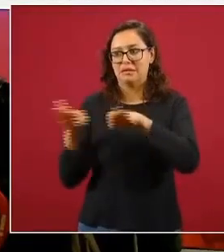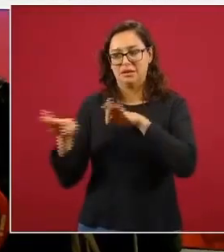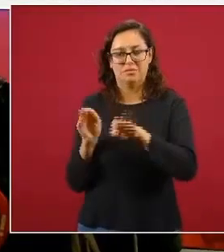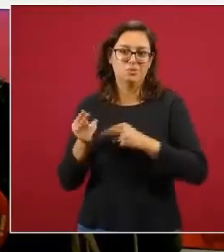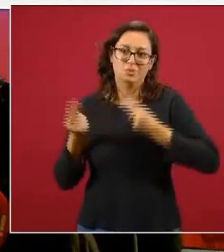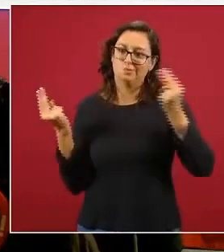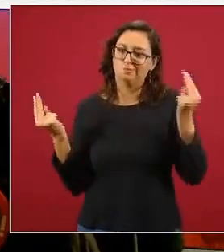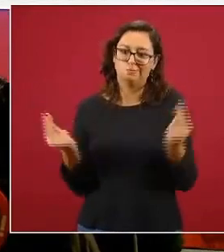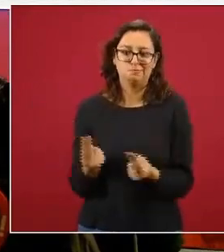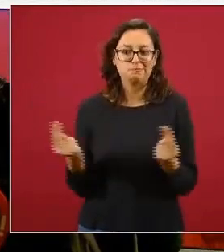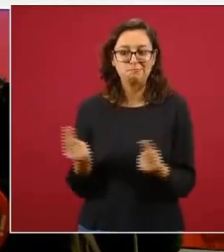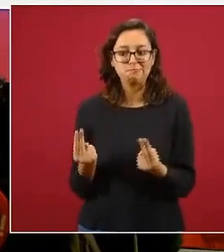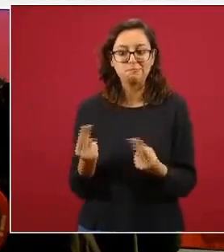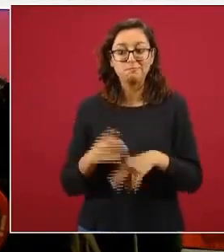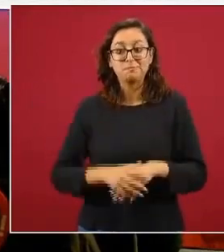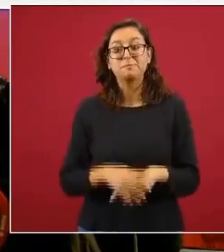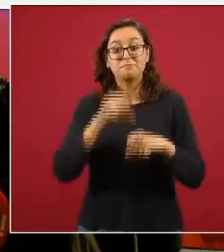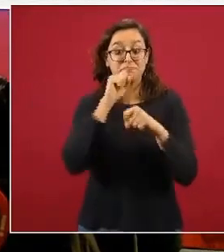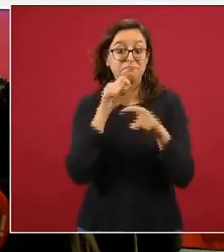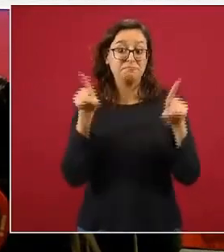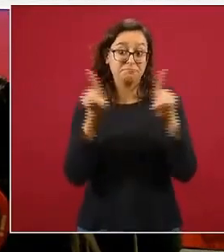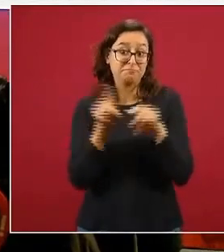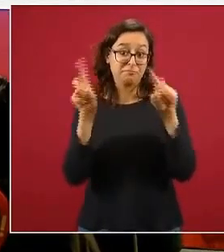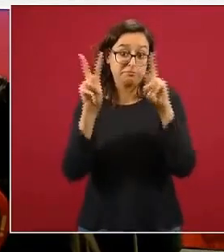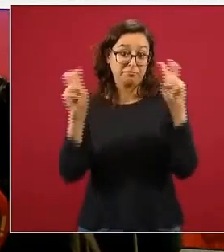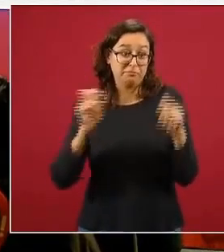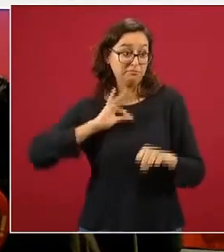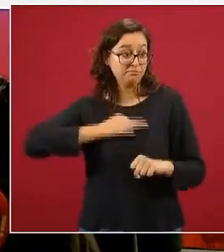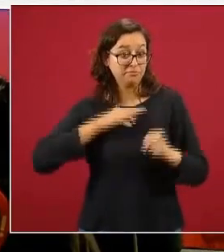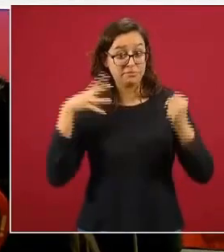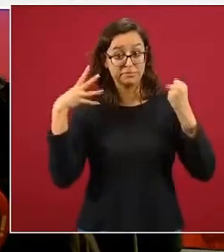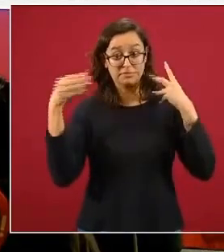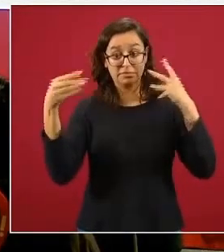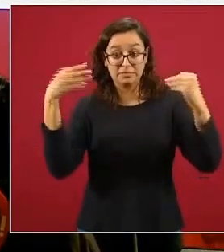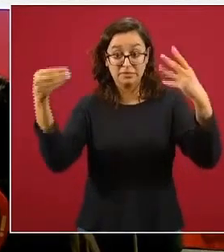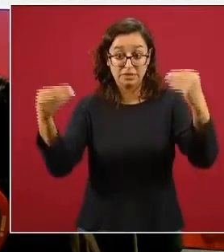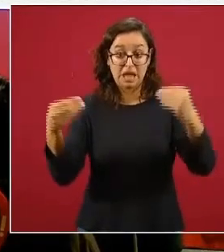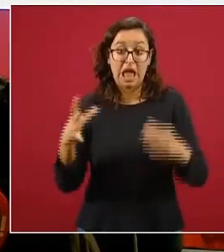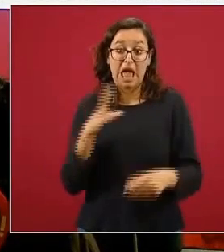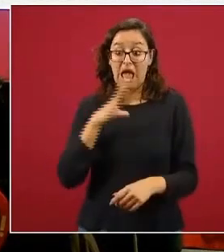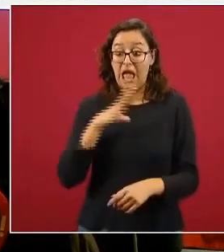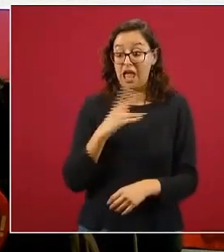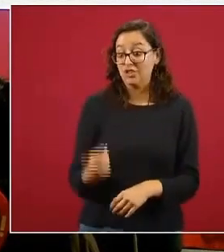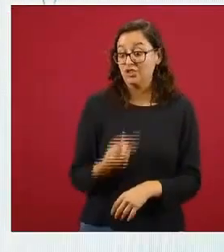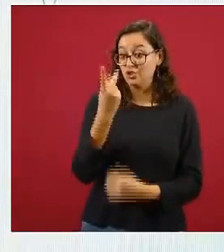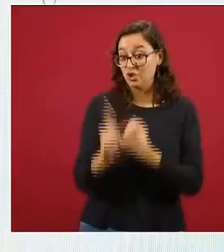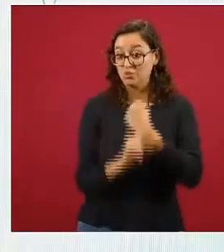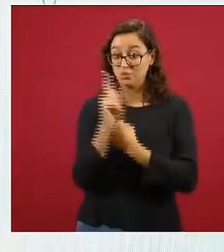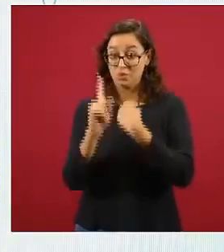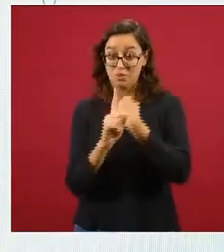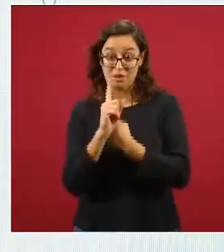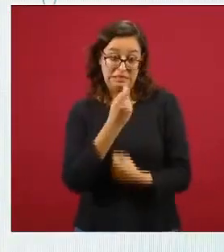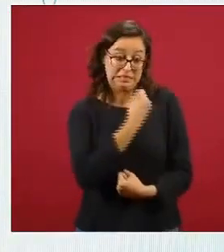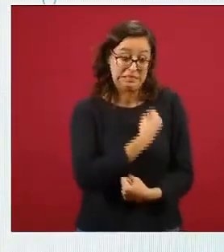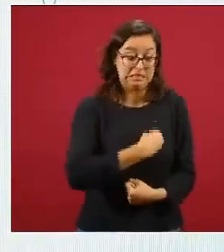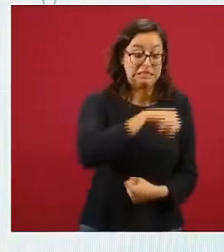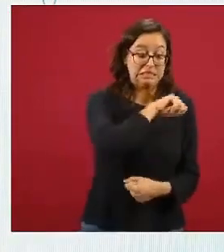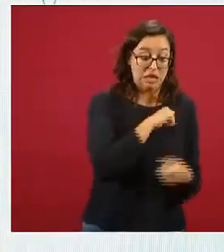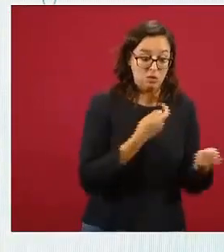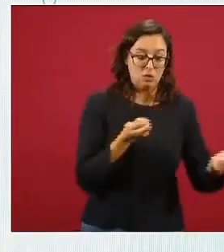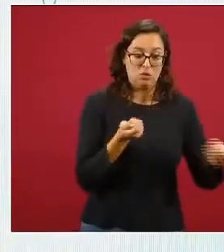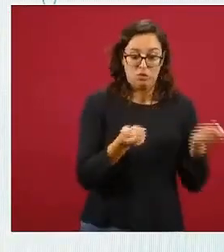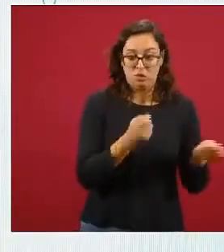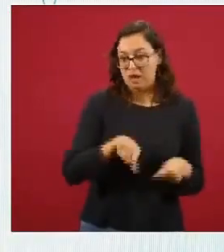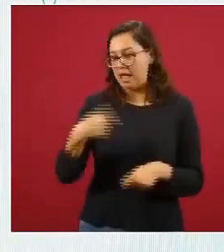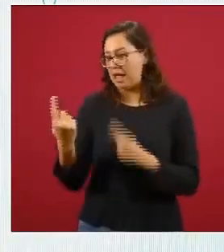Y recordar que el manejo de un fenómeno como este, estamos manejando 2 crisis, una sanitaria y una